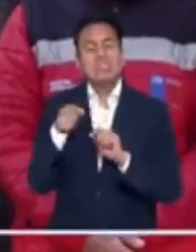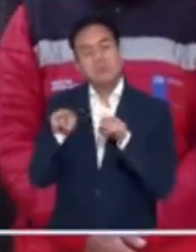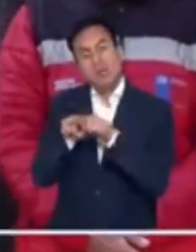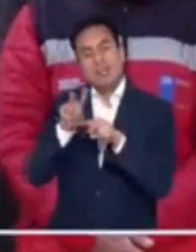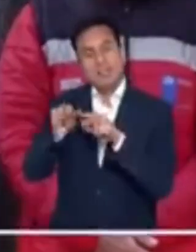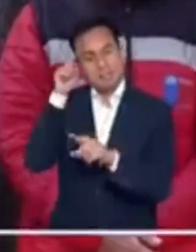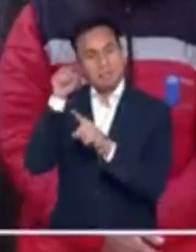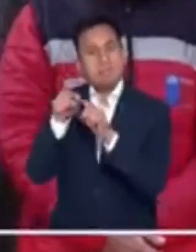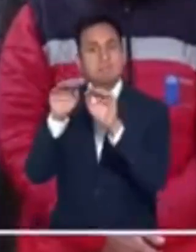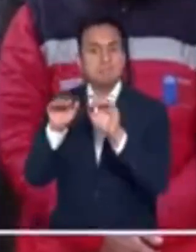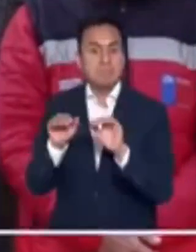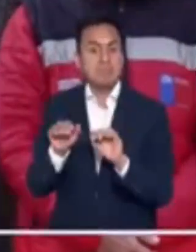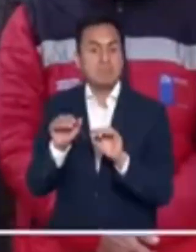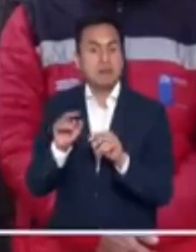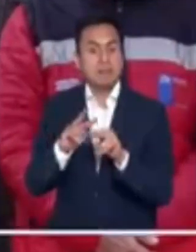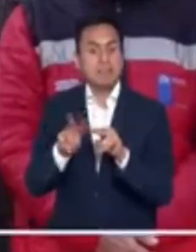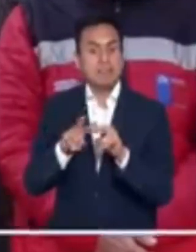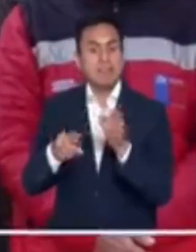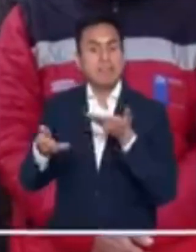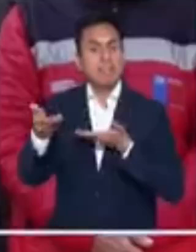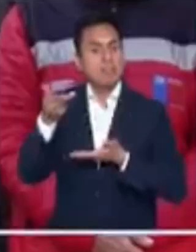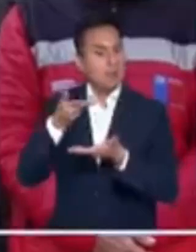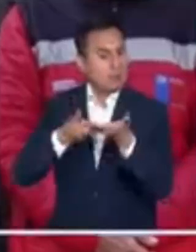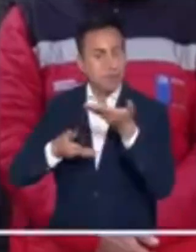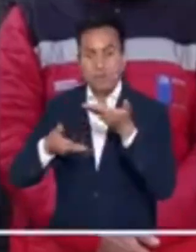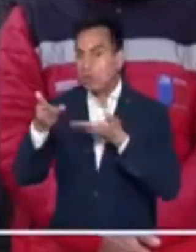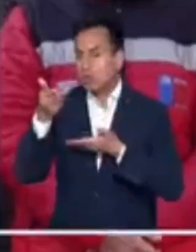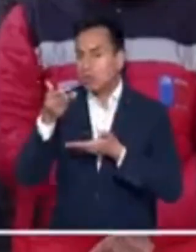en el caso de la renovación